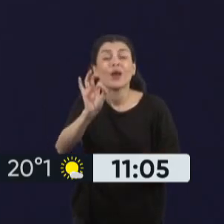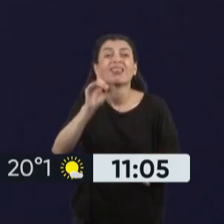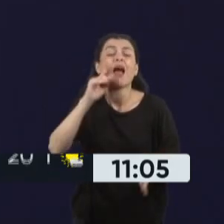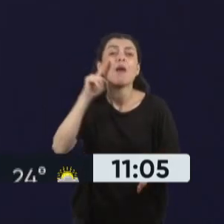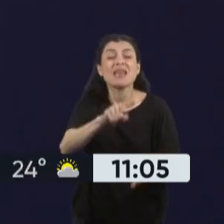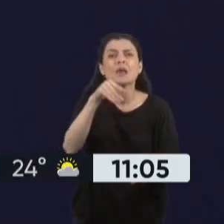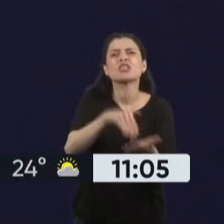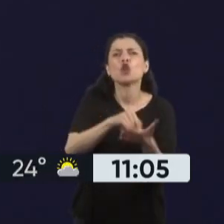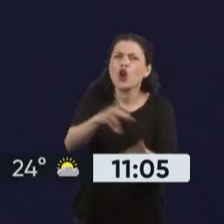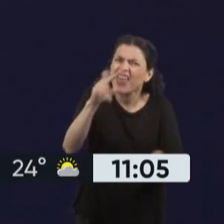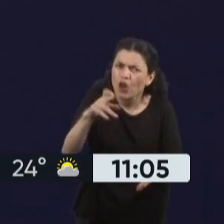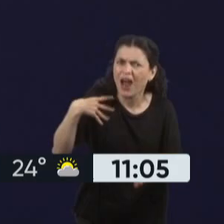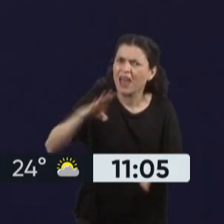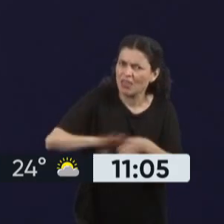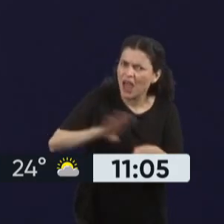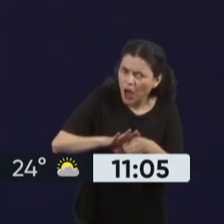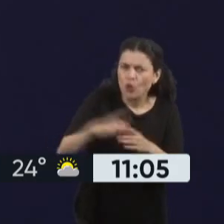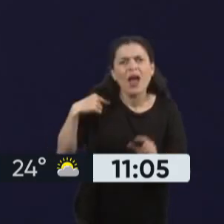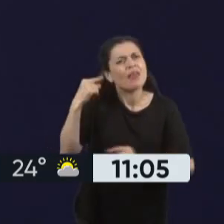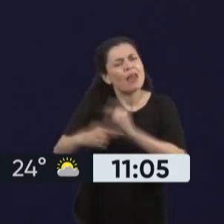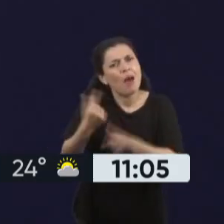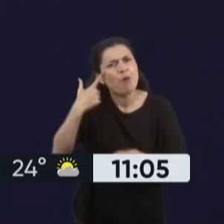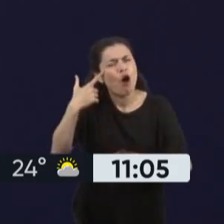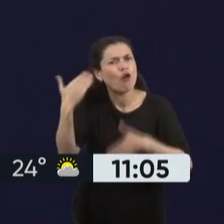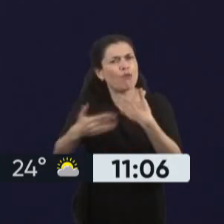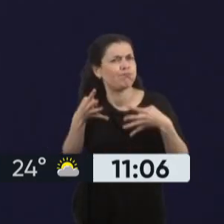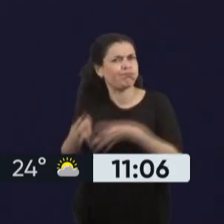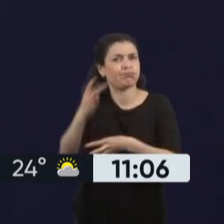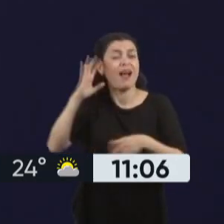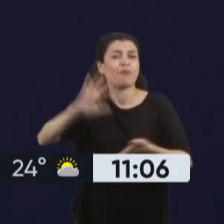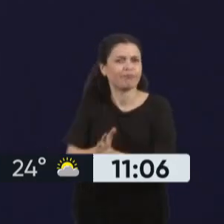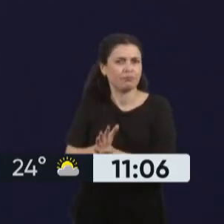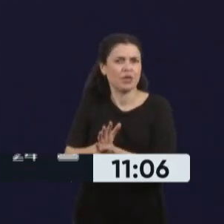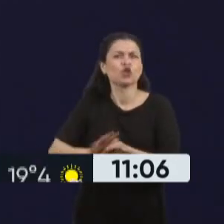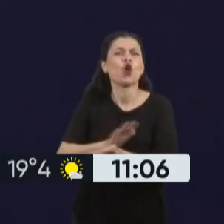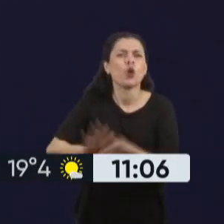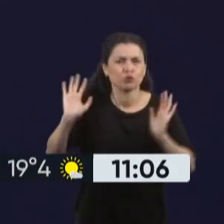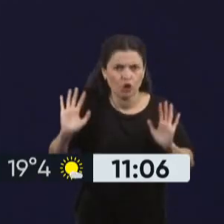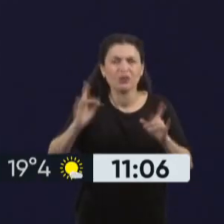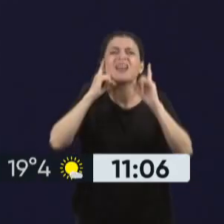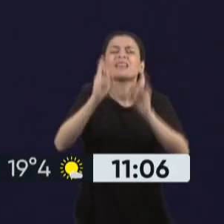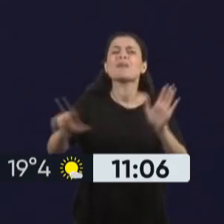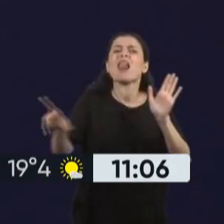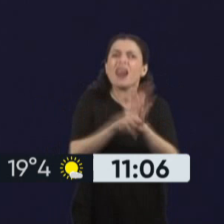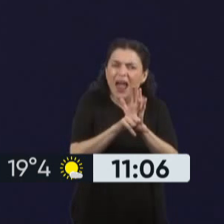importadores, que ya hemos prácticamente solucionado. La ley de góndolas, nos creían